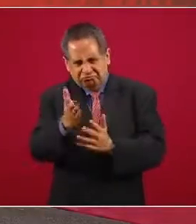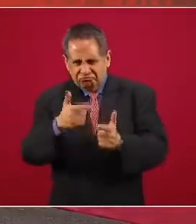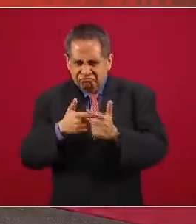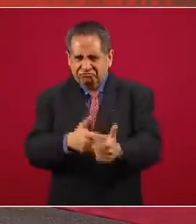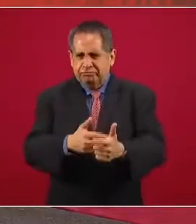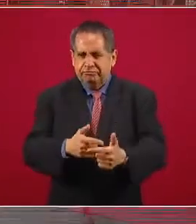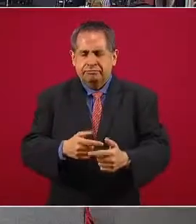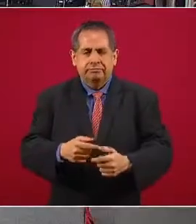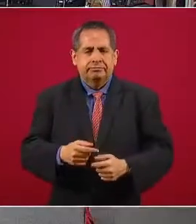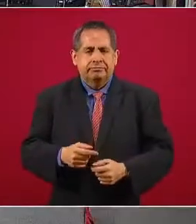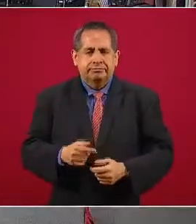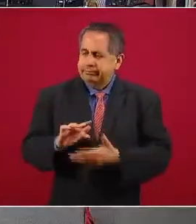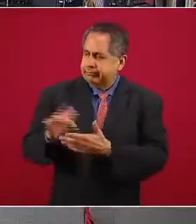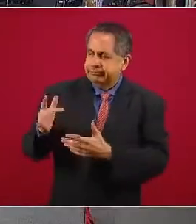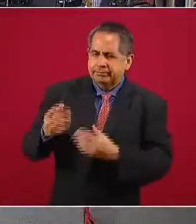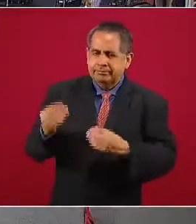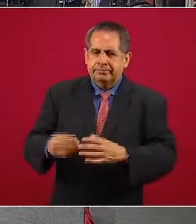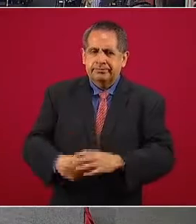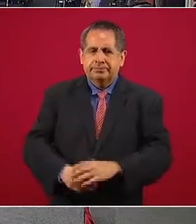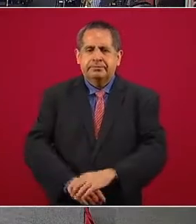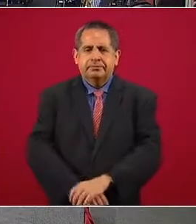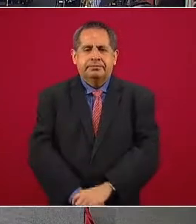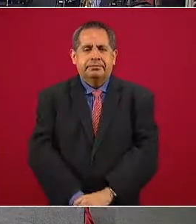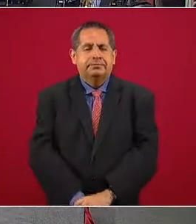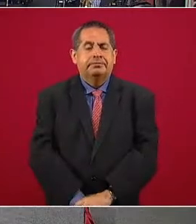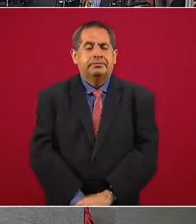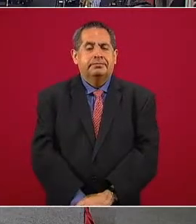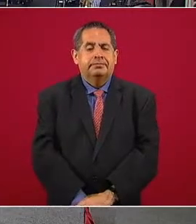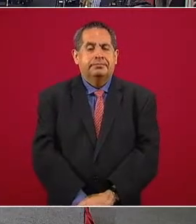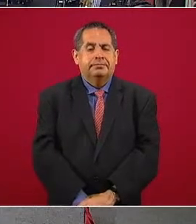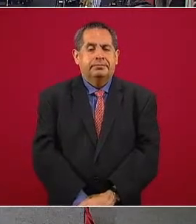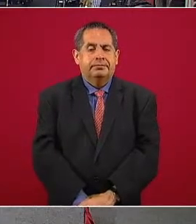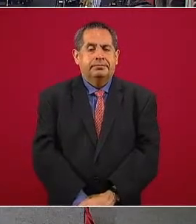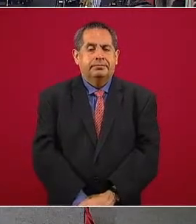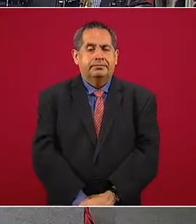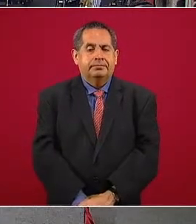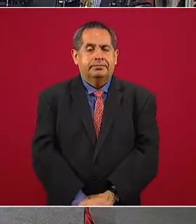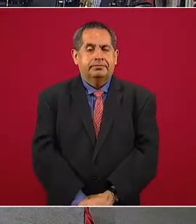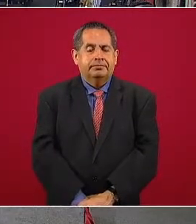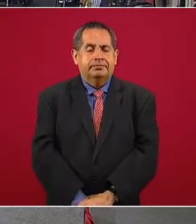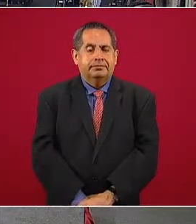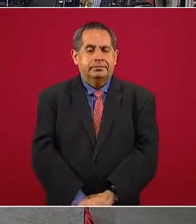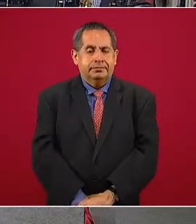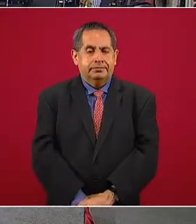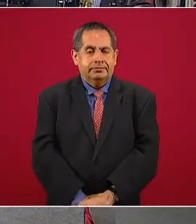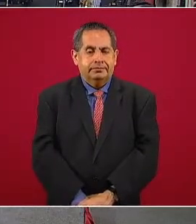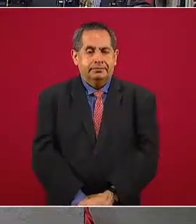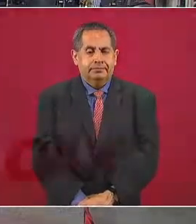Gracias, presidente. Gracias. Gracias.